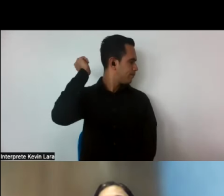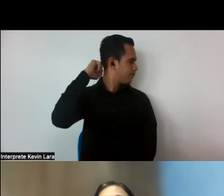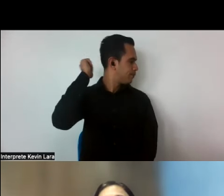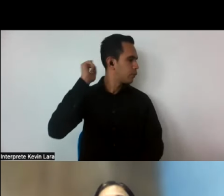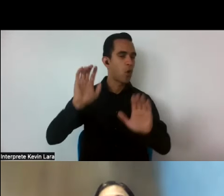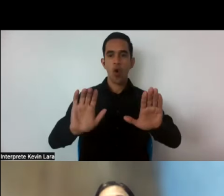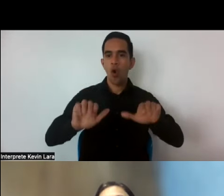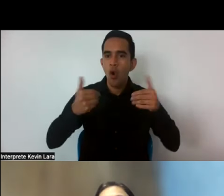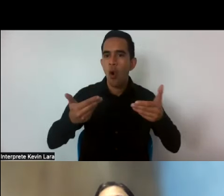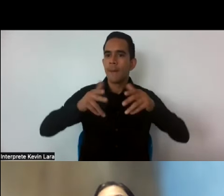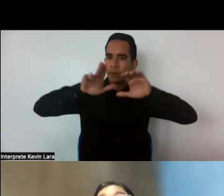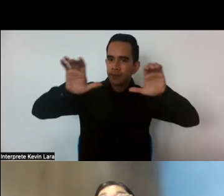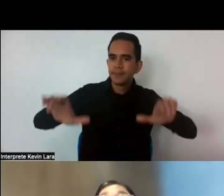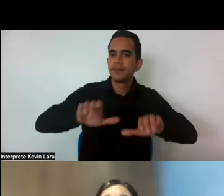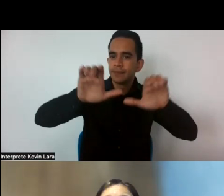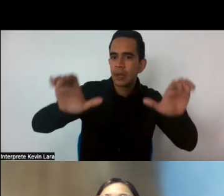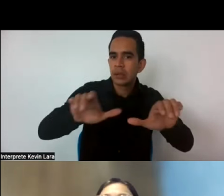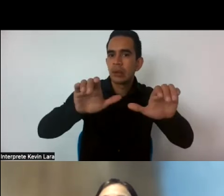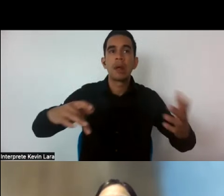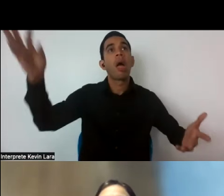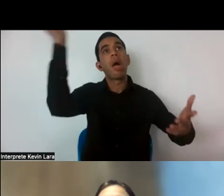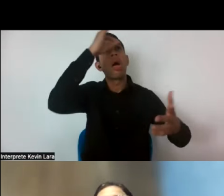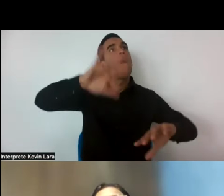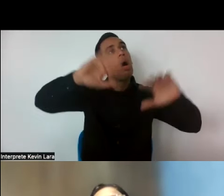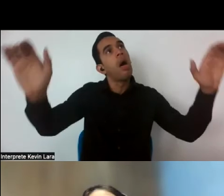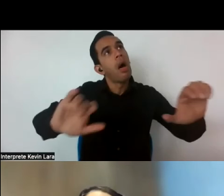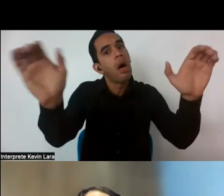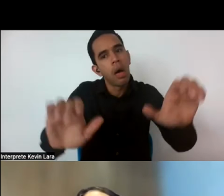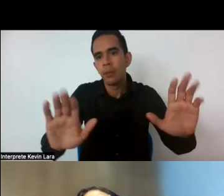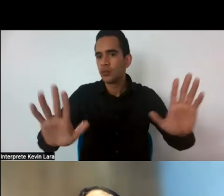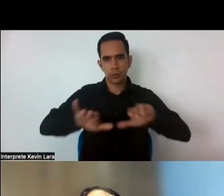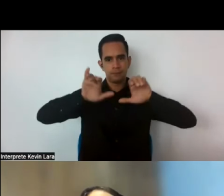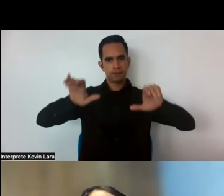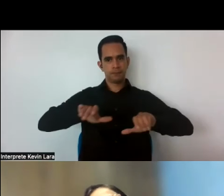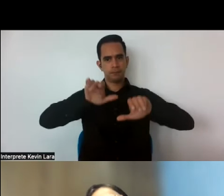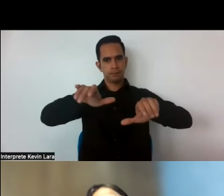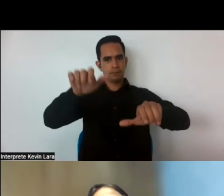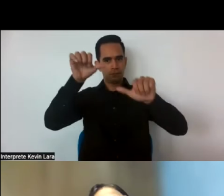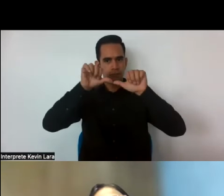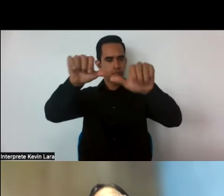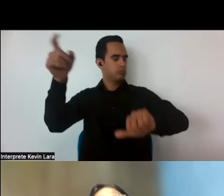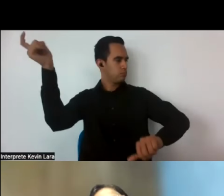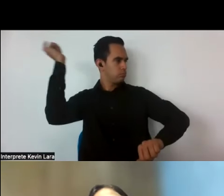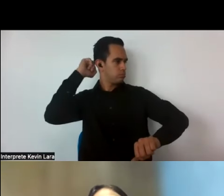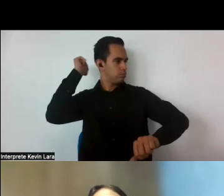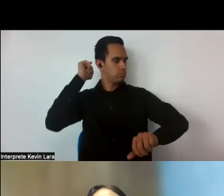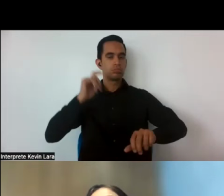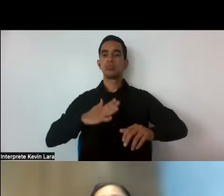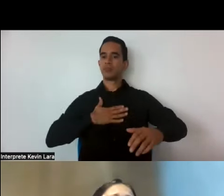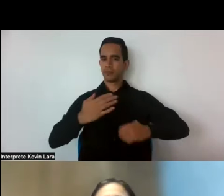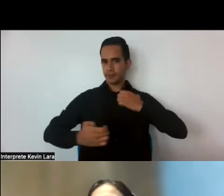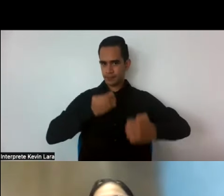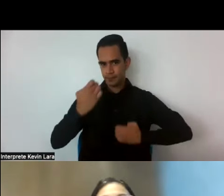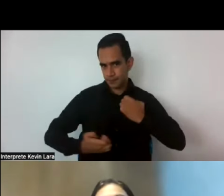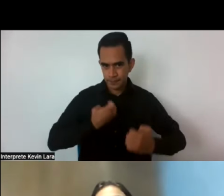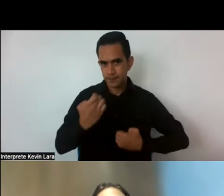siendo impactadas por las emociones y siempre marcan las emociones desde la relación del respeto,